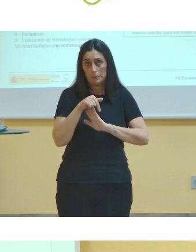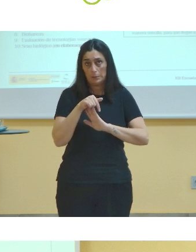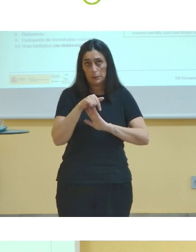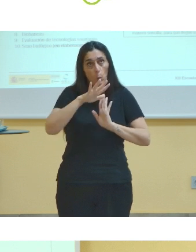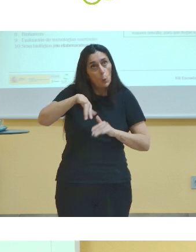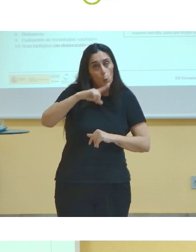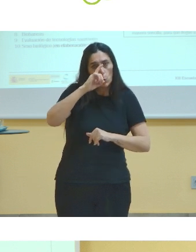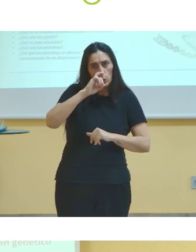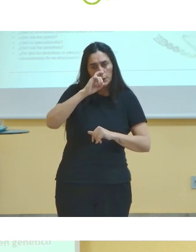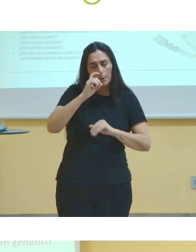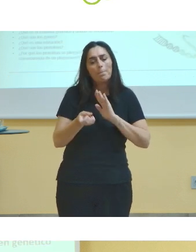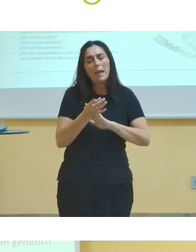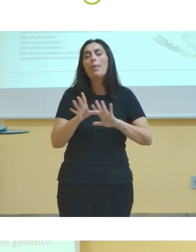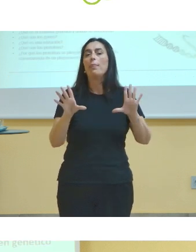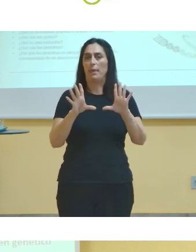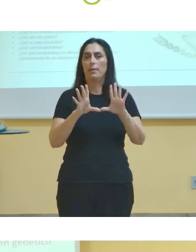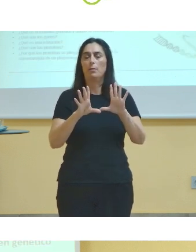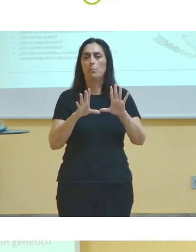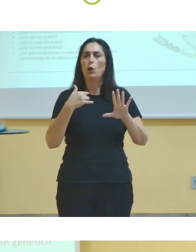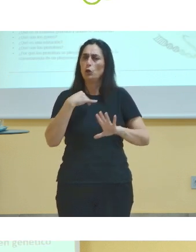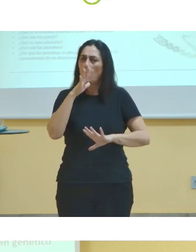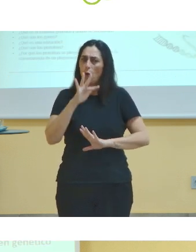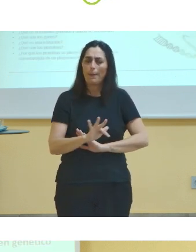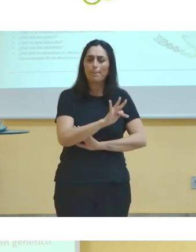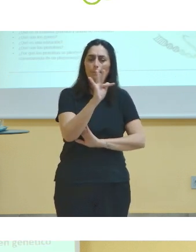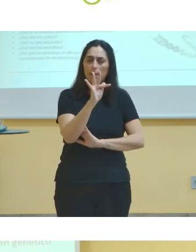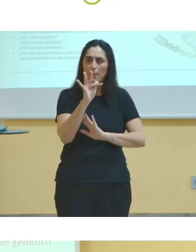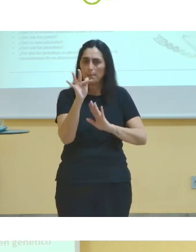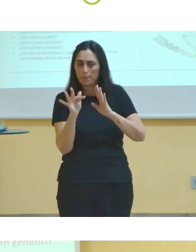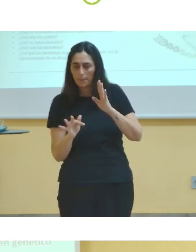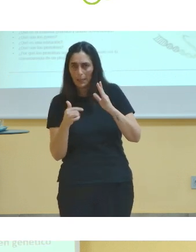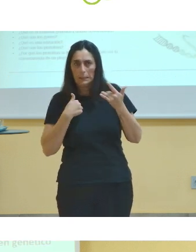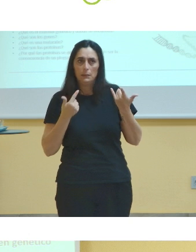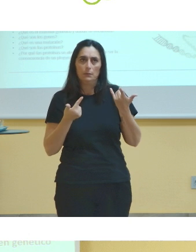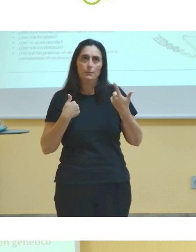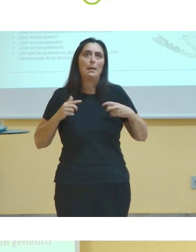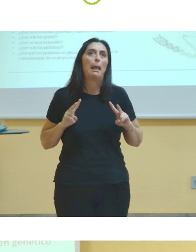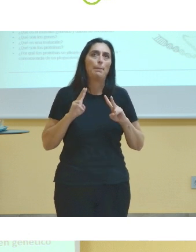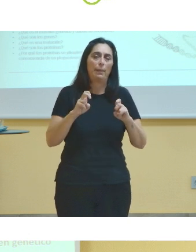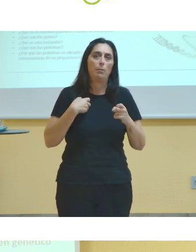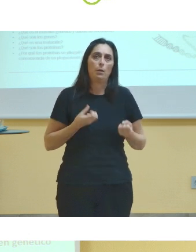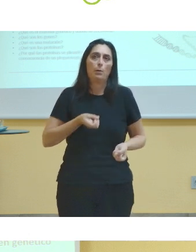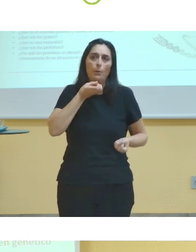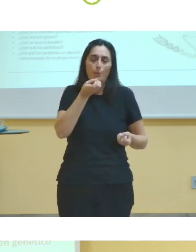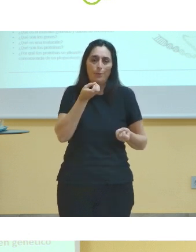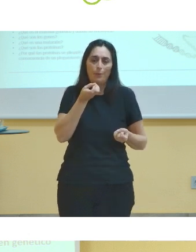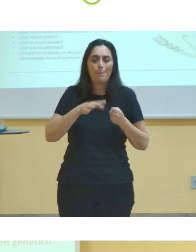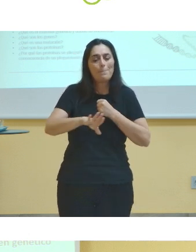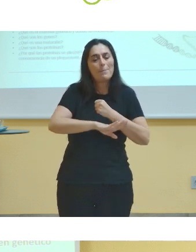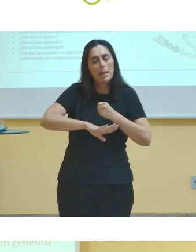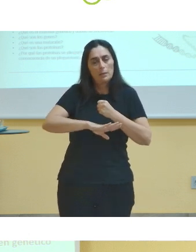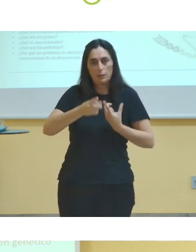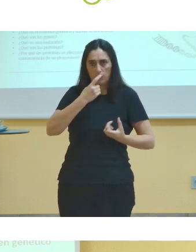el 10º. Voy a ir, digamos, uno por uno, un poco para dar una idea. Hemos empezado, digamos, desde información